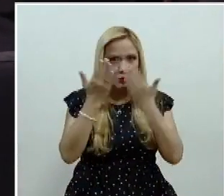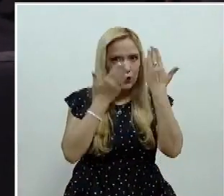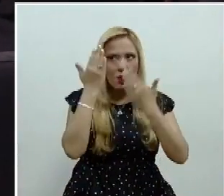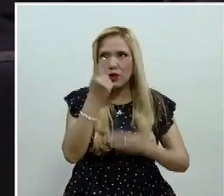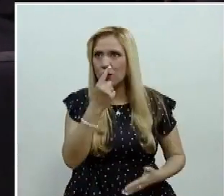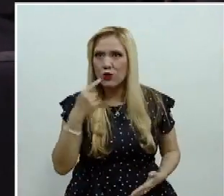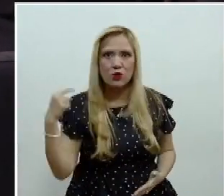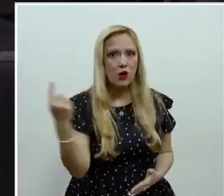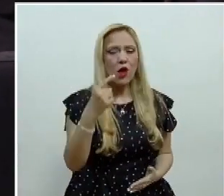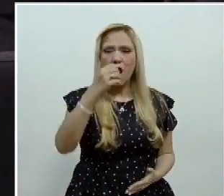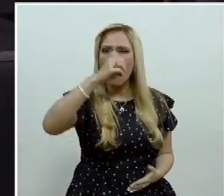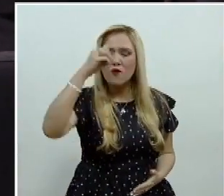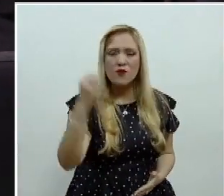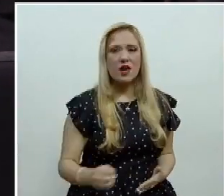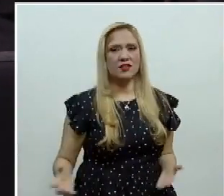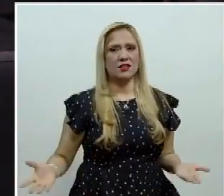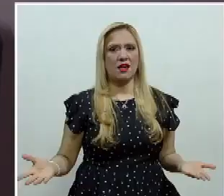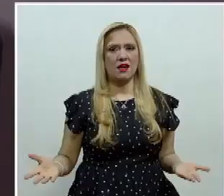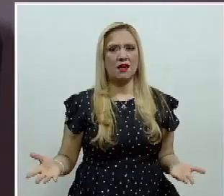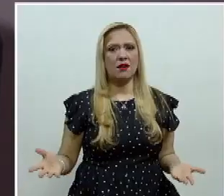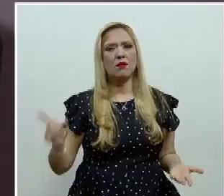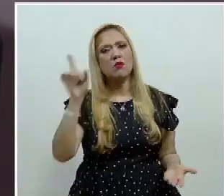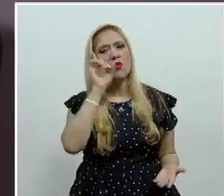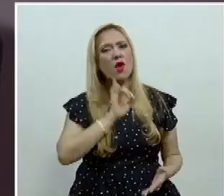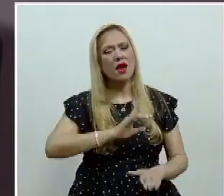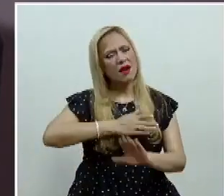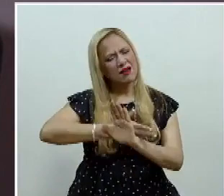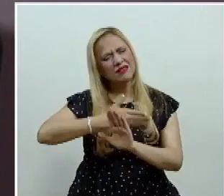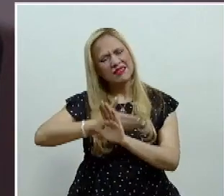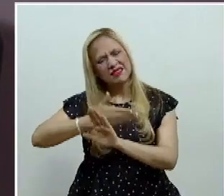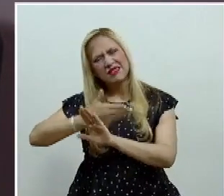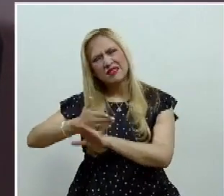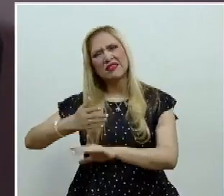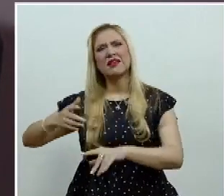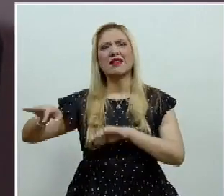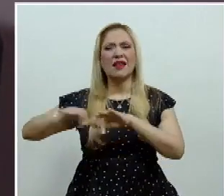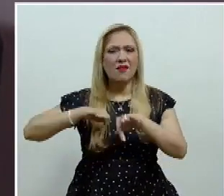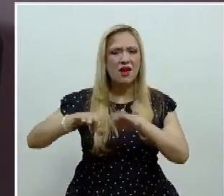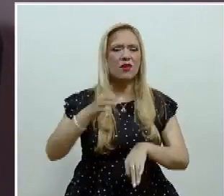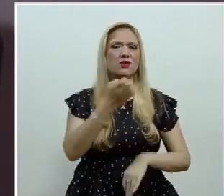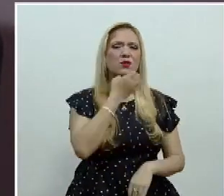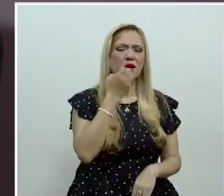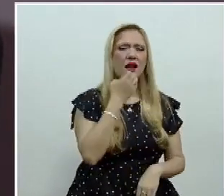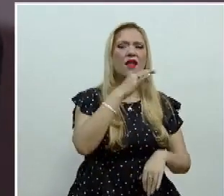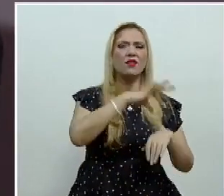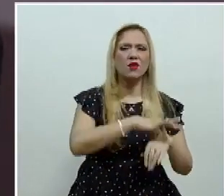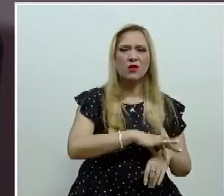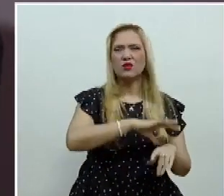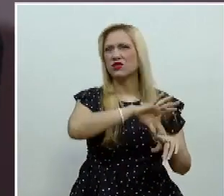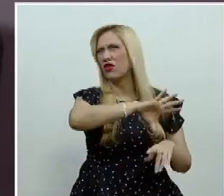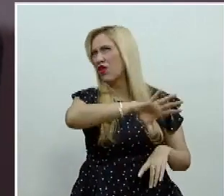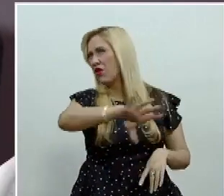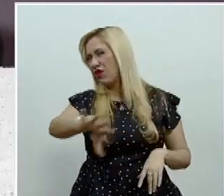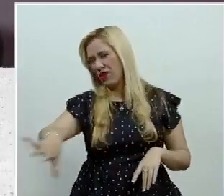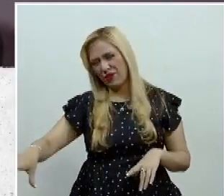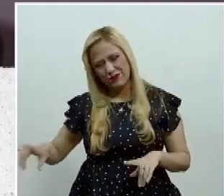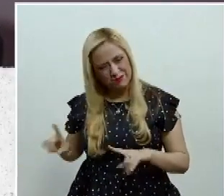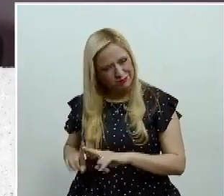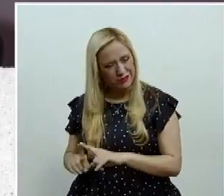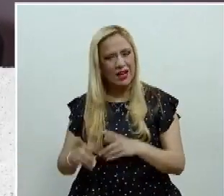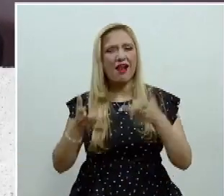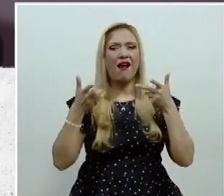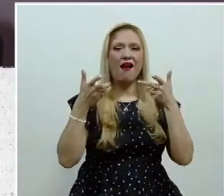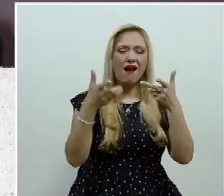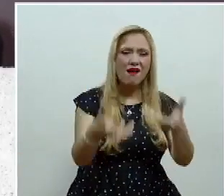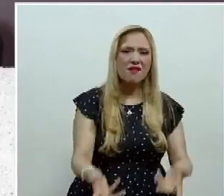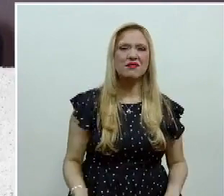todo indica hay violencia contra la mujer en los distintos ámbitos, en los que nos desarrollamos y en distintos aspectos.